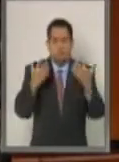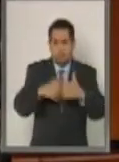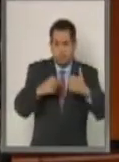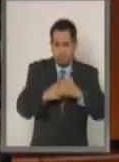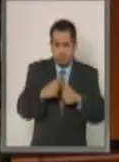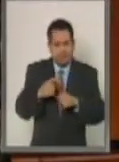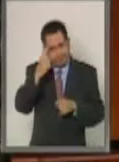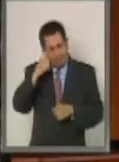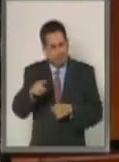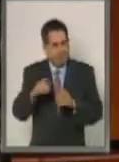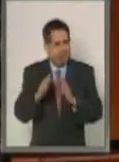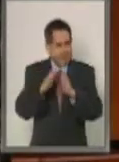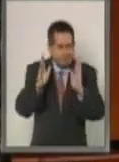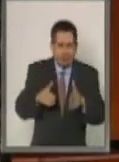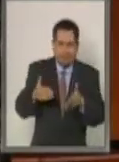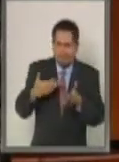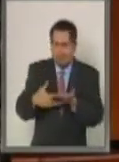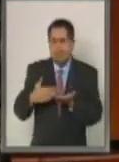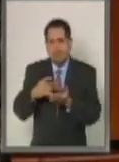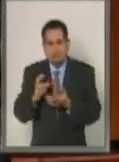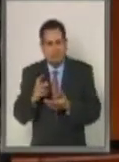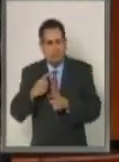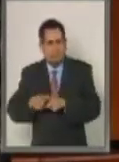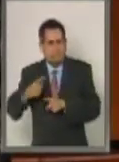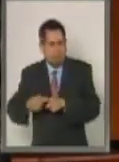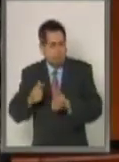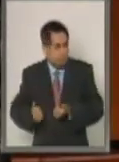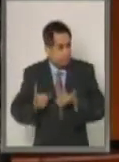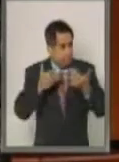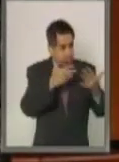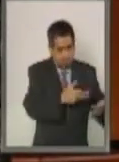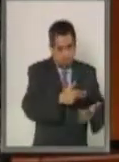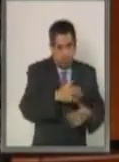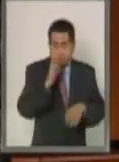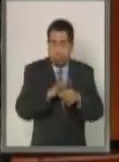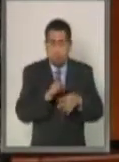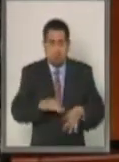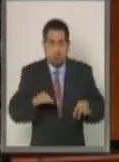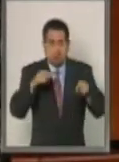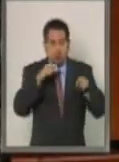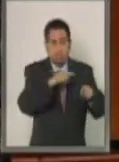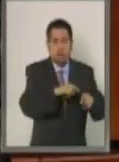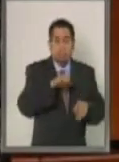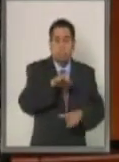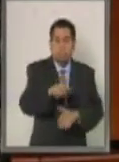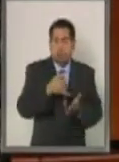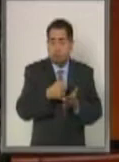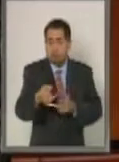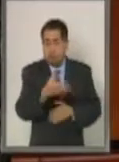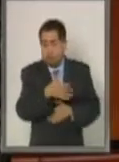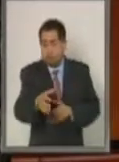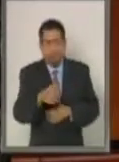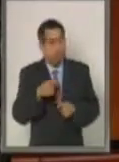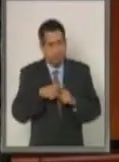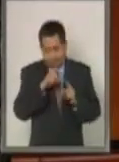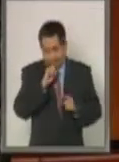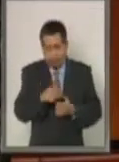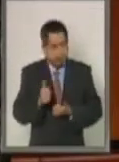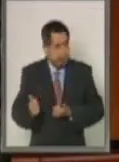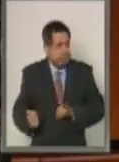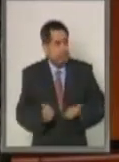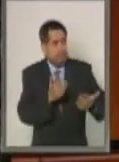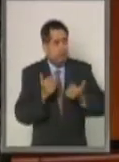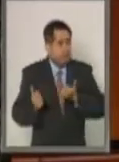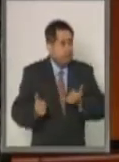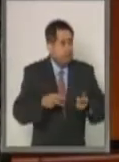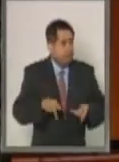electrodomésticos, industrias y especialmente el sector agroalimentario, el cual tendrá una